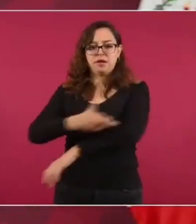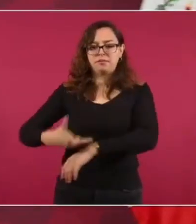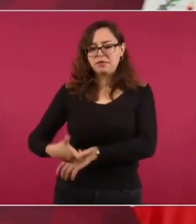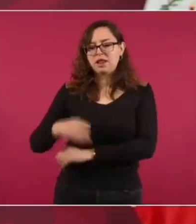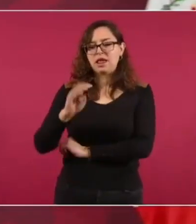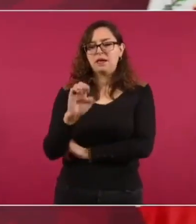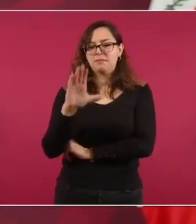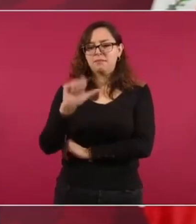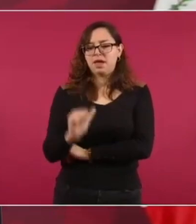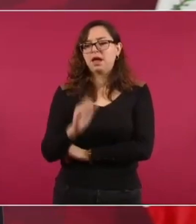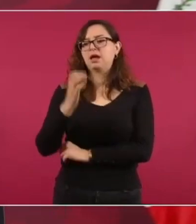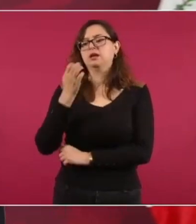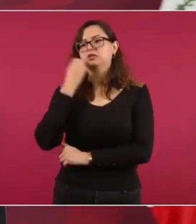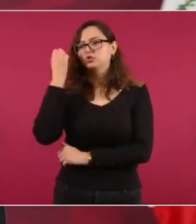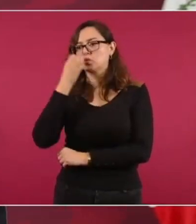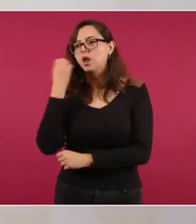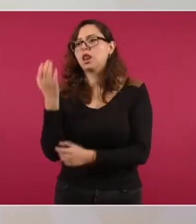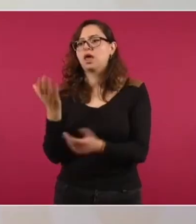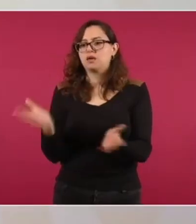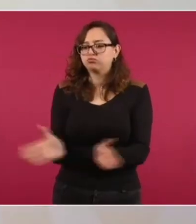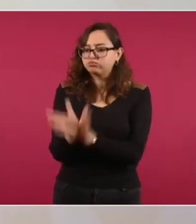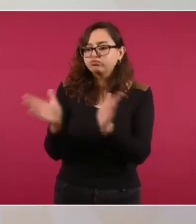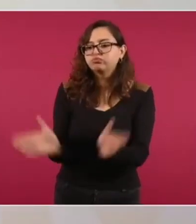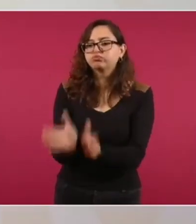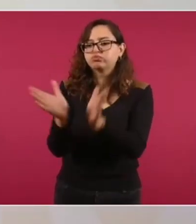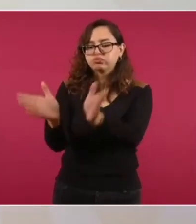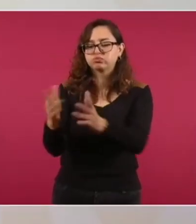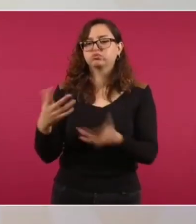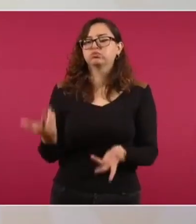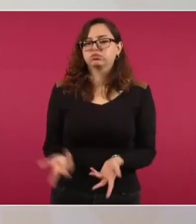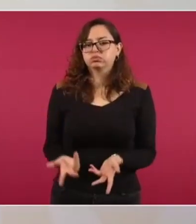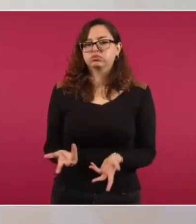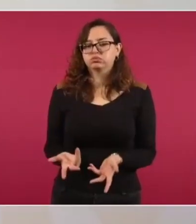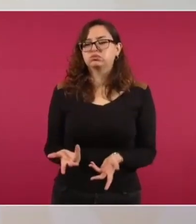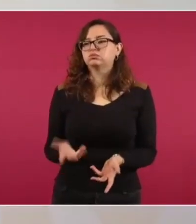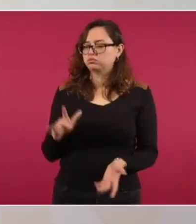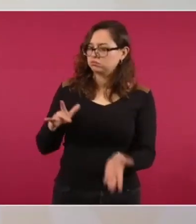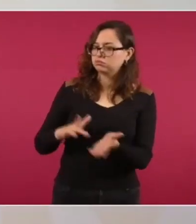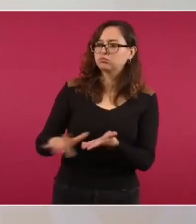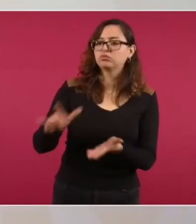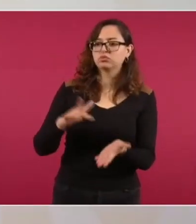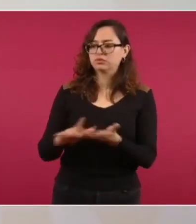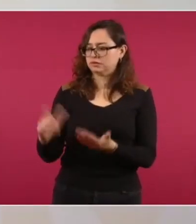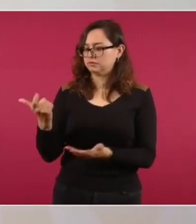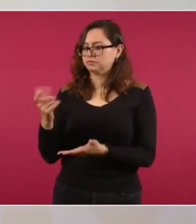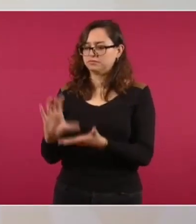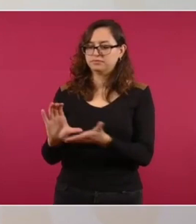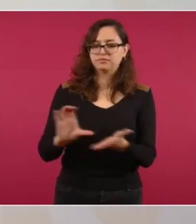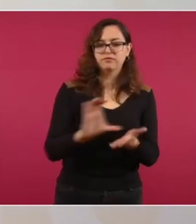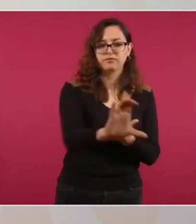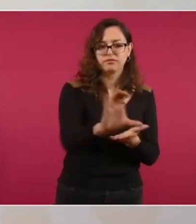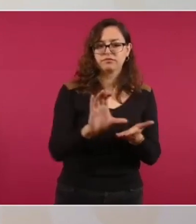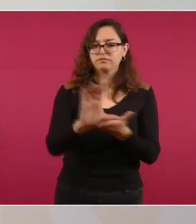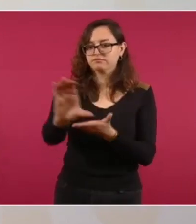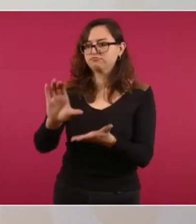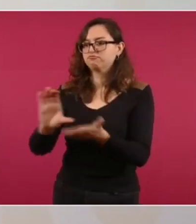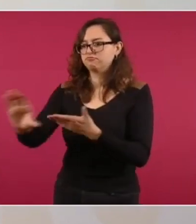familiares de los que habían perdido la vida luchando por la democracia. Otra parte